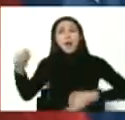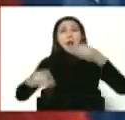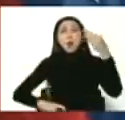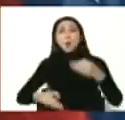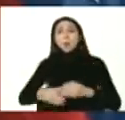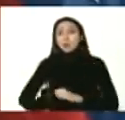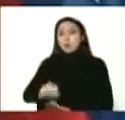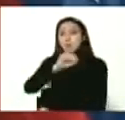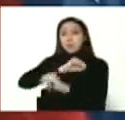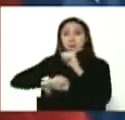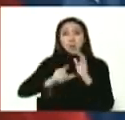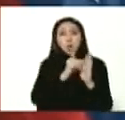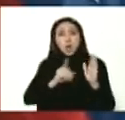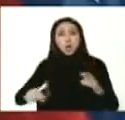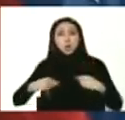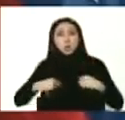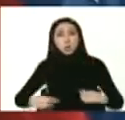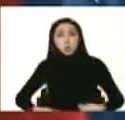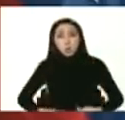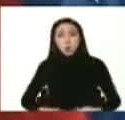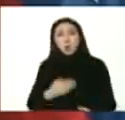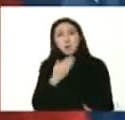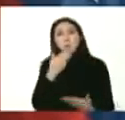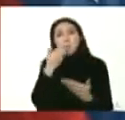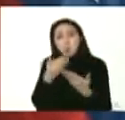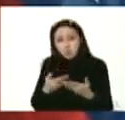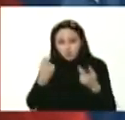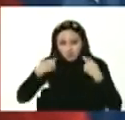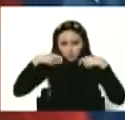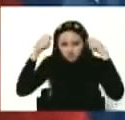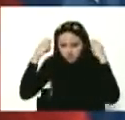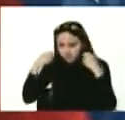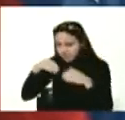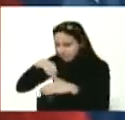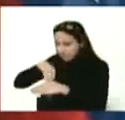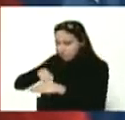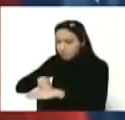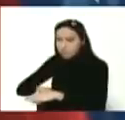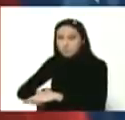derechos humanos. Con debido respeto, nos quitamos ya esta